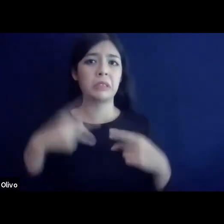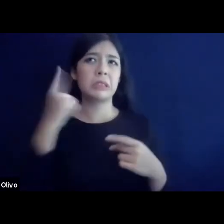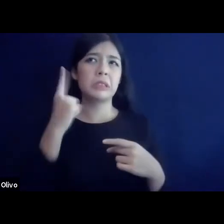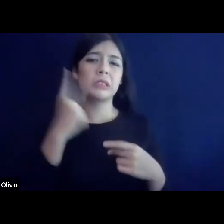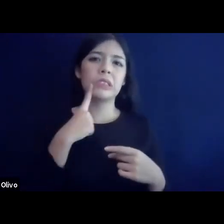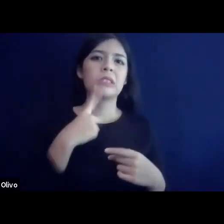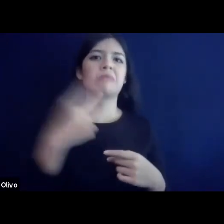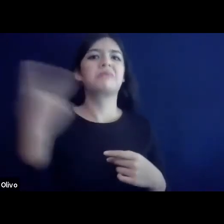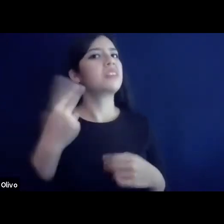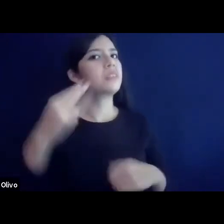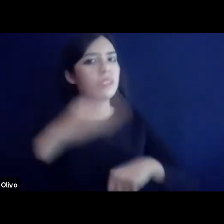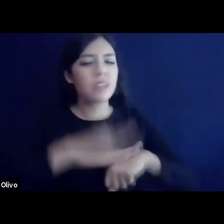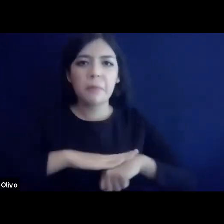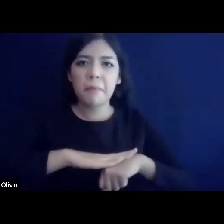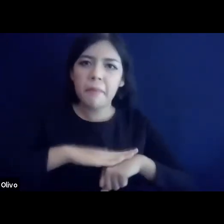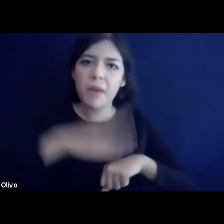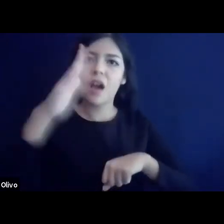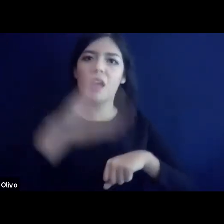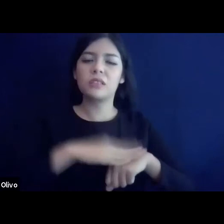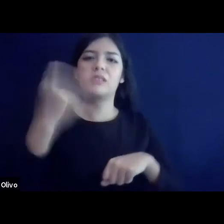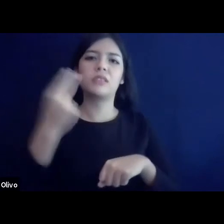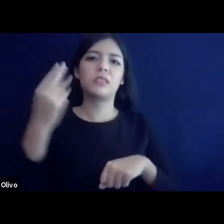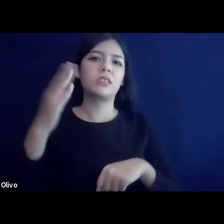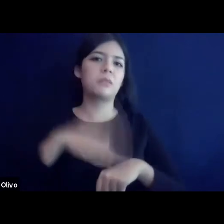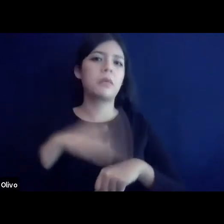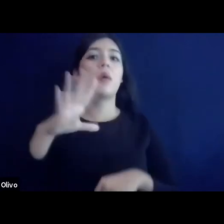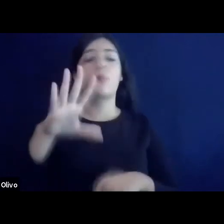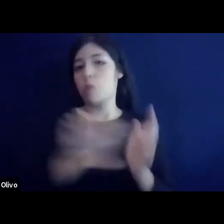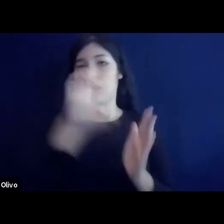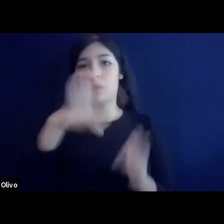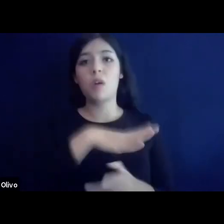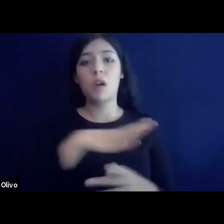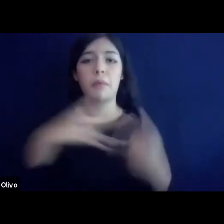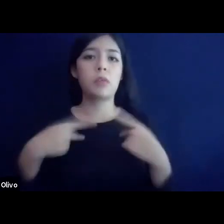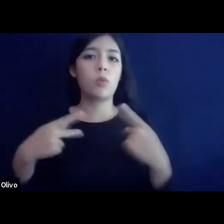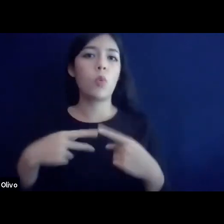donde puede haber también personas que escuchamos poco, que escuchamos a media,